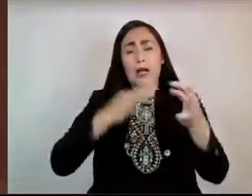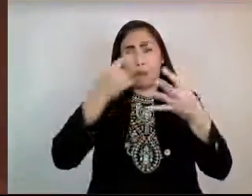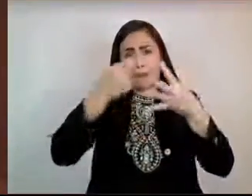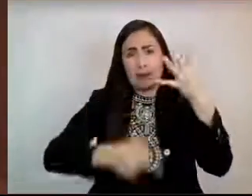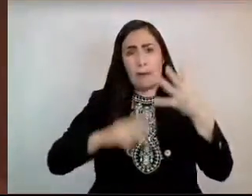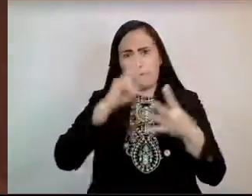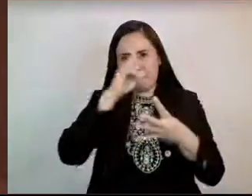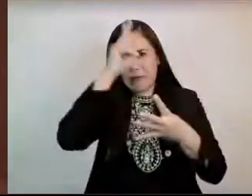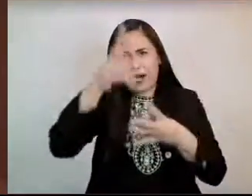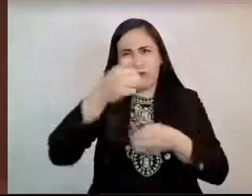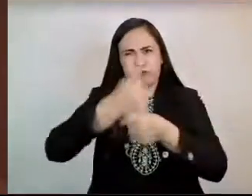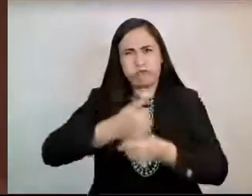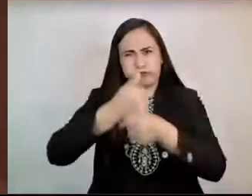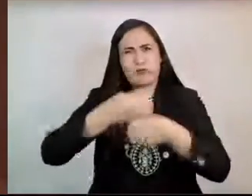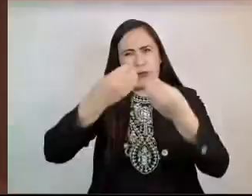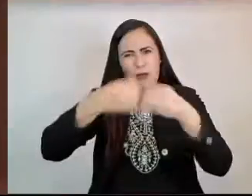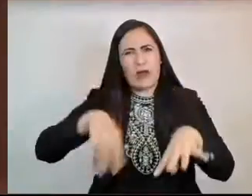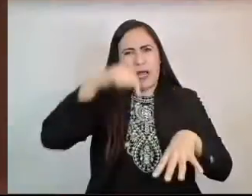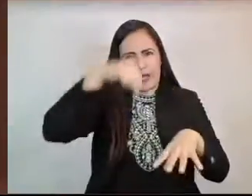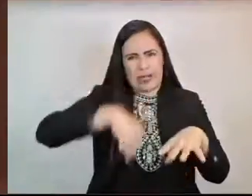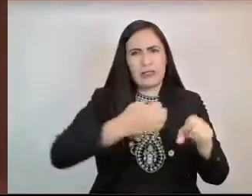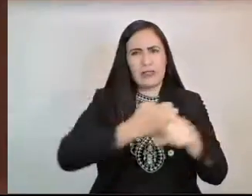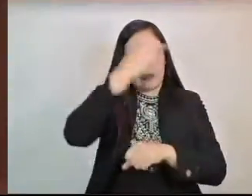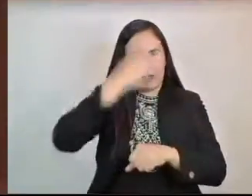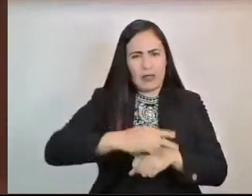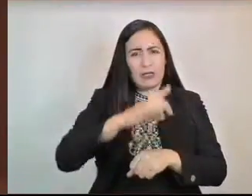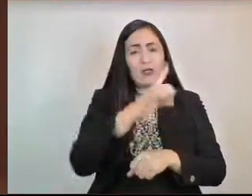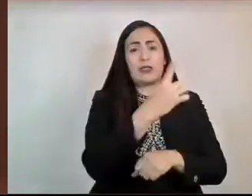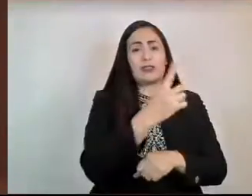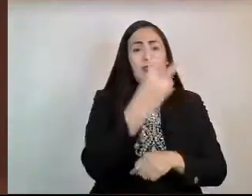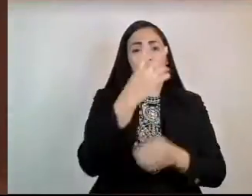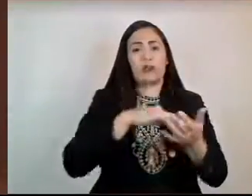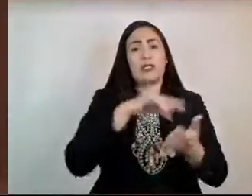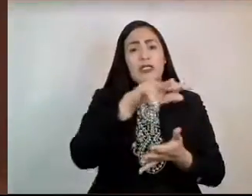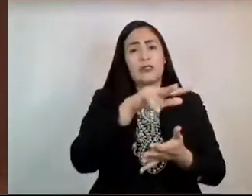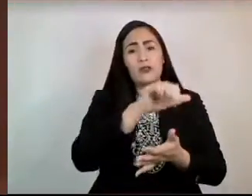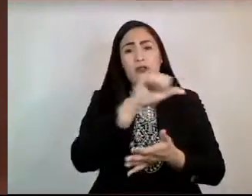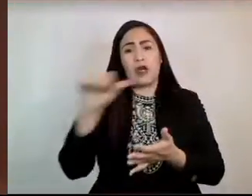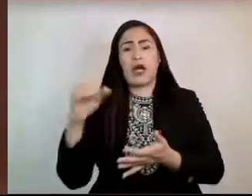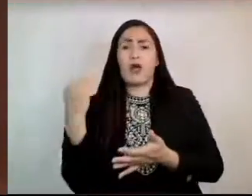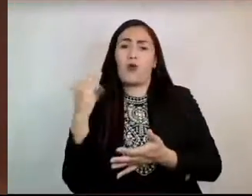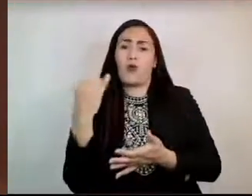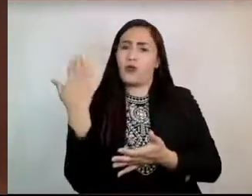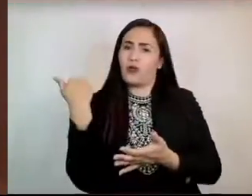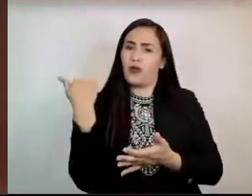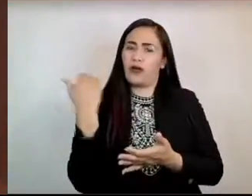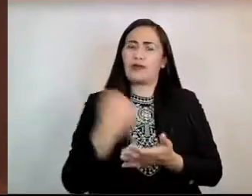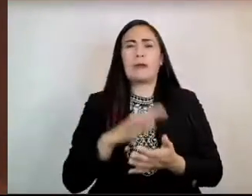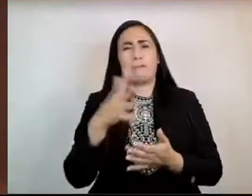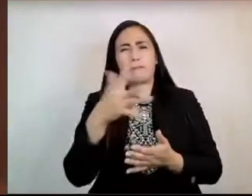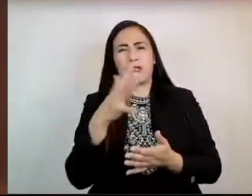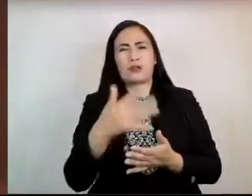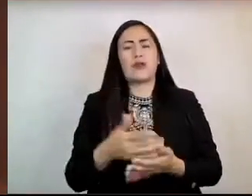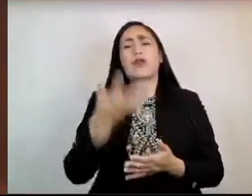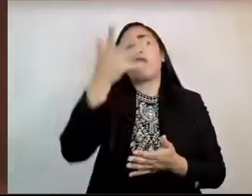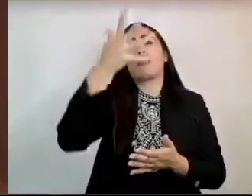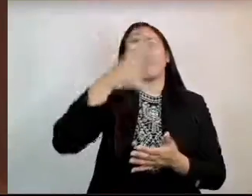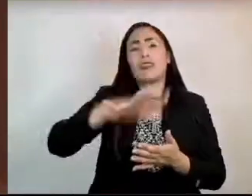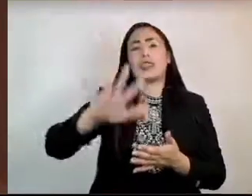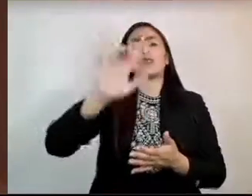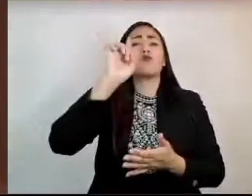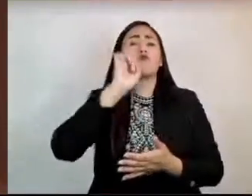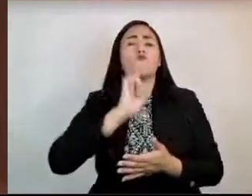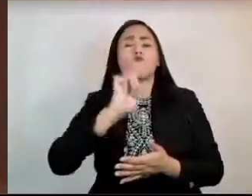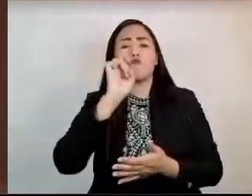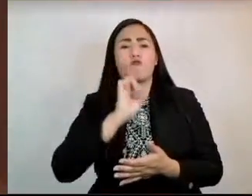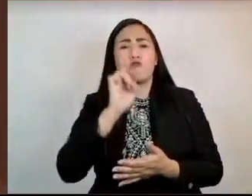en México se indica que de diciembre de 2018 hasta junio pasado hubo un promedio de 10 casos de mujeres